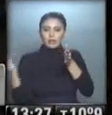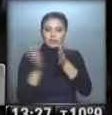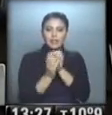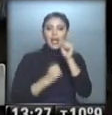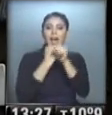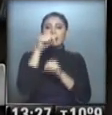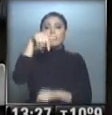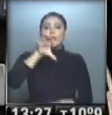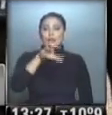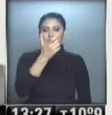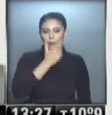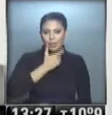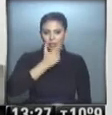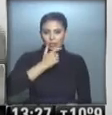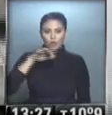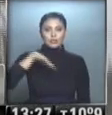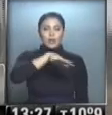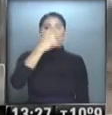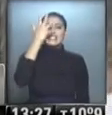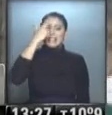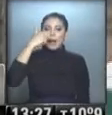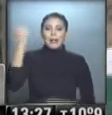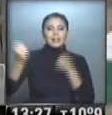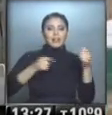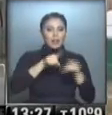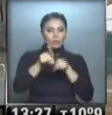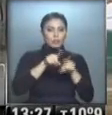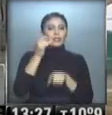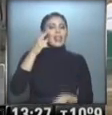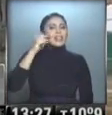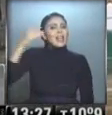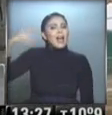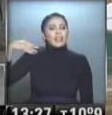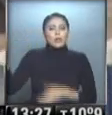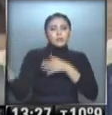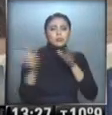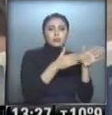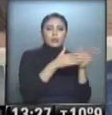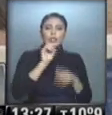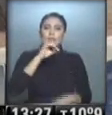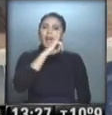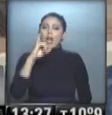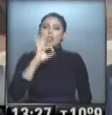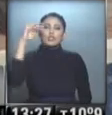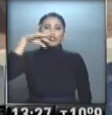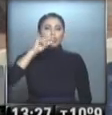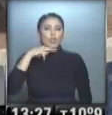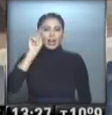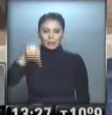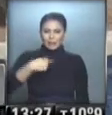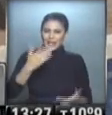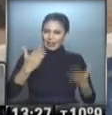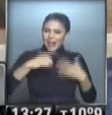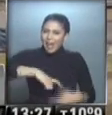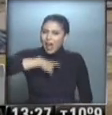a Mendoza al autódromo de San Martín ha pasado el viento Sonda días atrás y nos contaban que después de ese tremendo calor que trae el